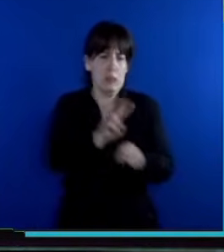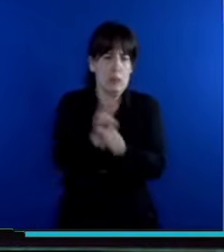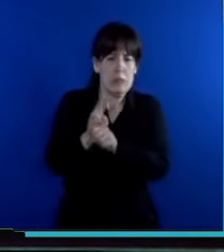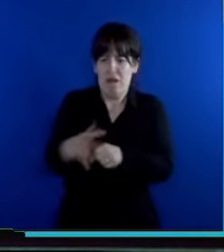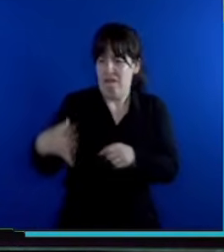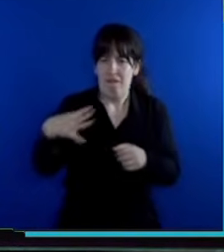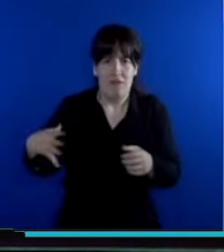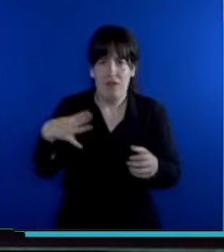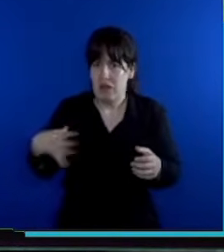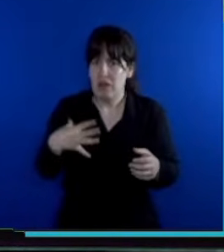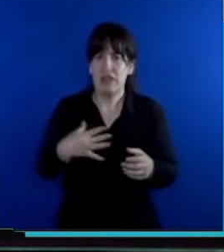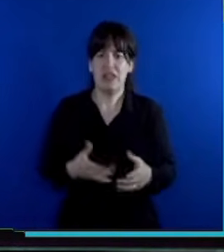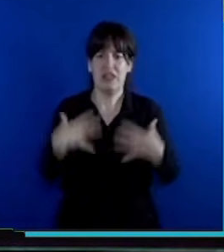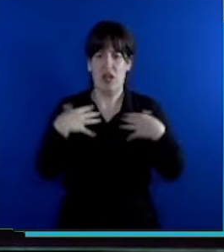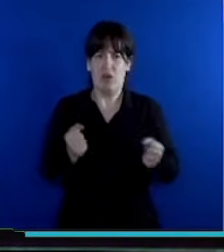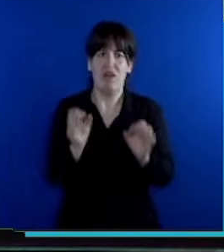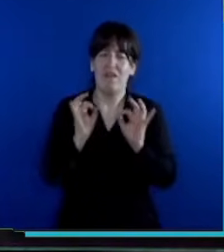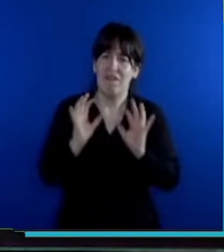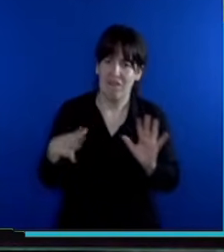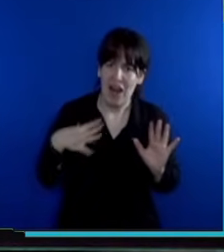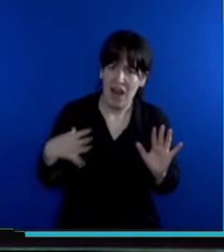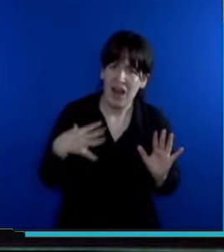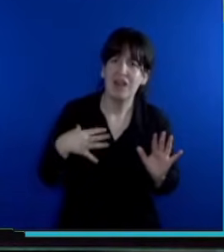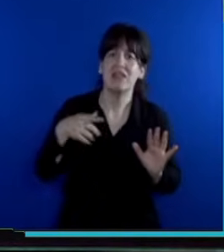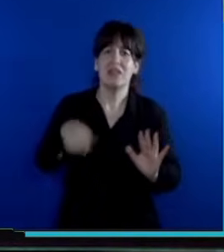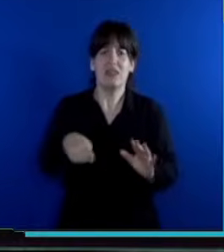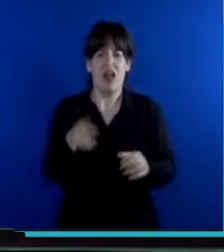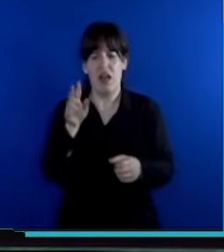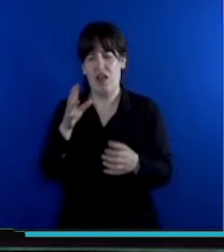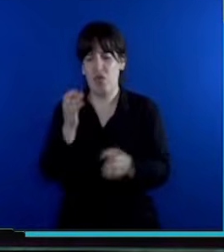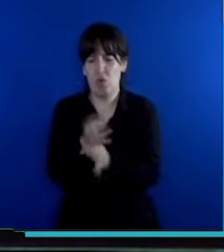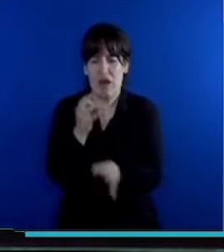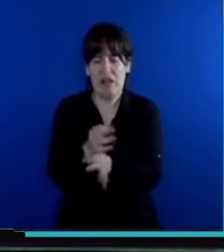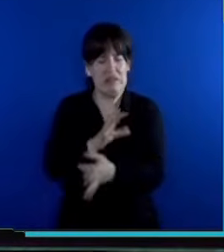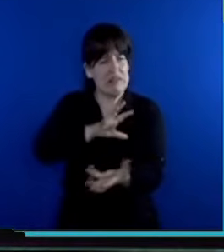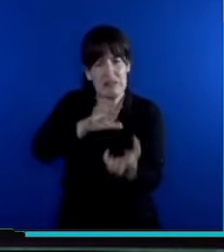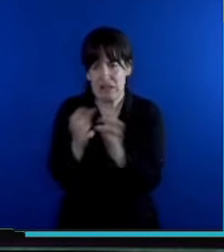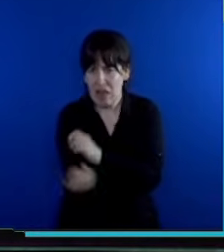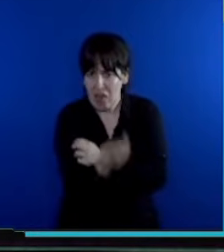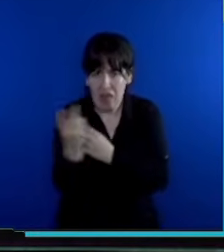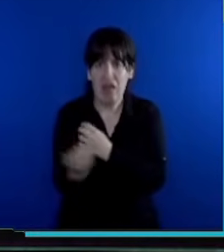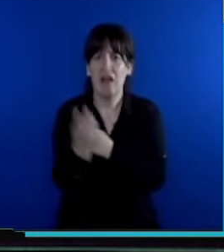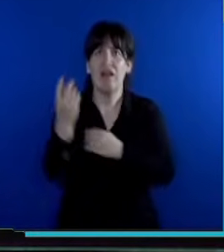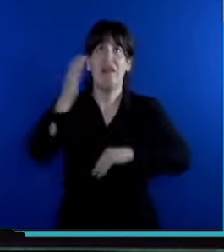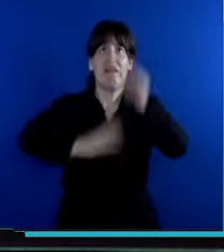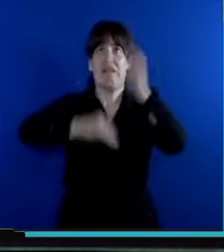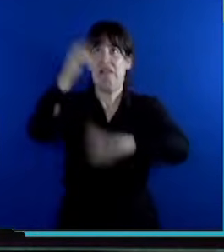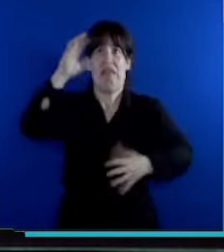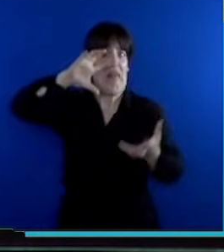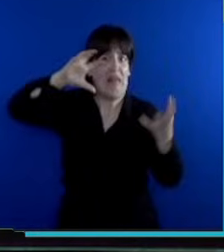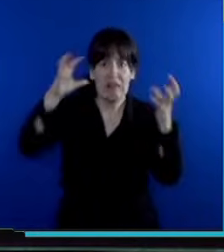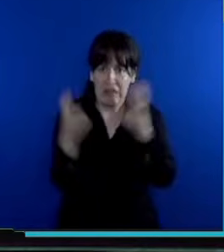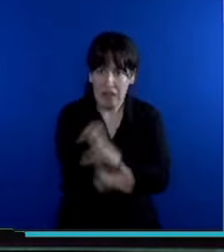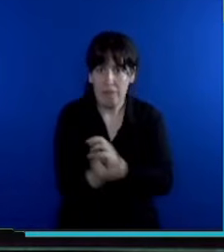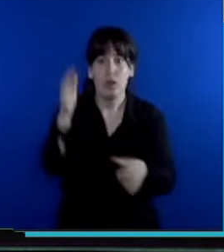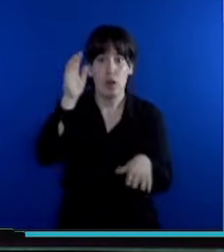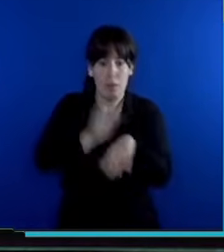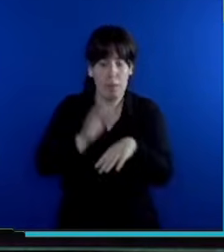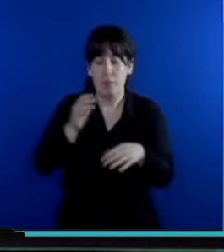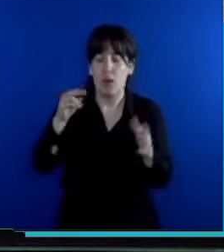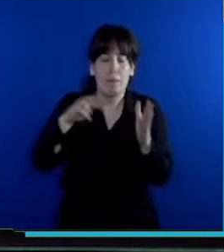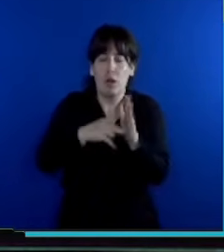galopante, la falta de salud, la educación que está estropeada, la infraestructura detonada, que son problemas reales